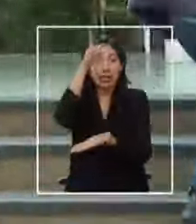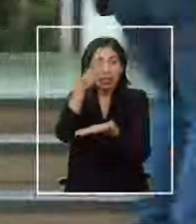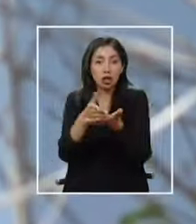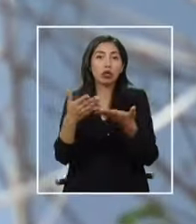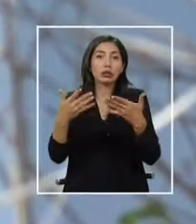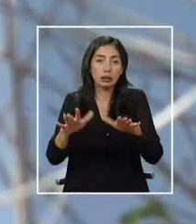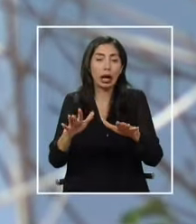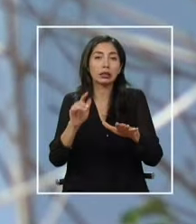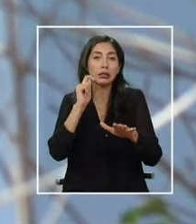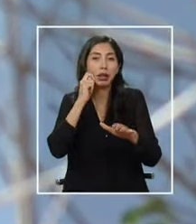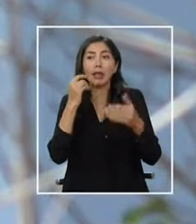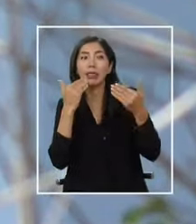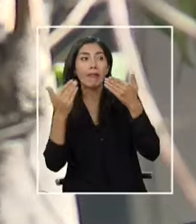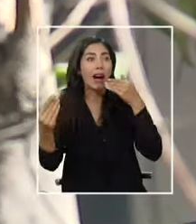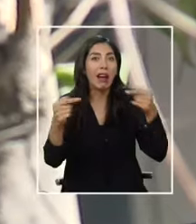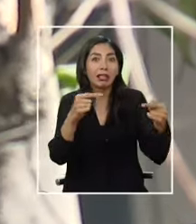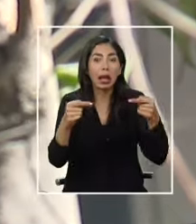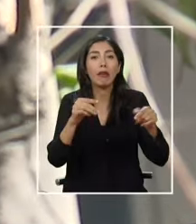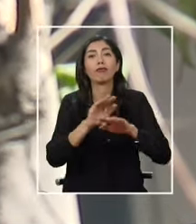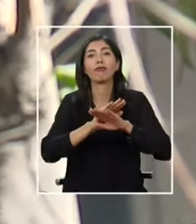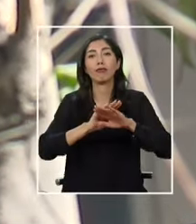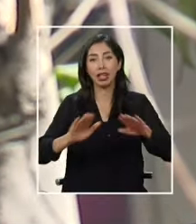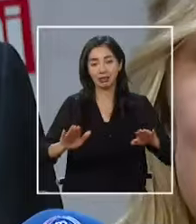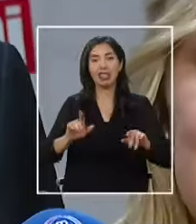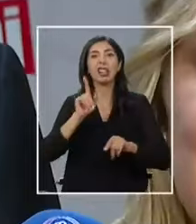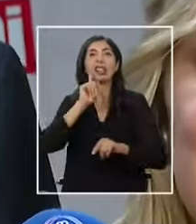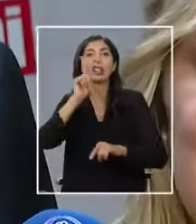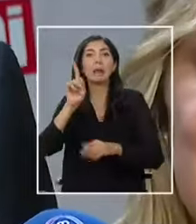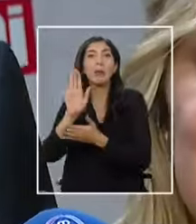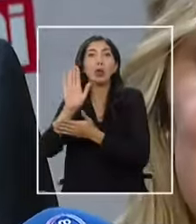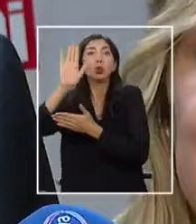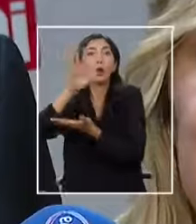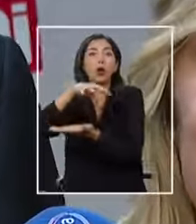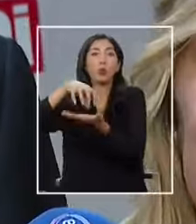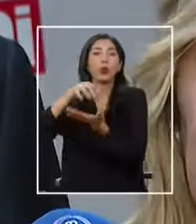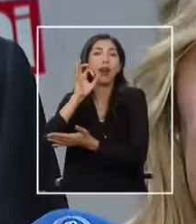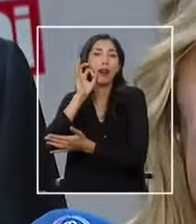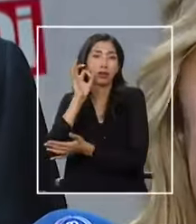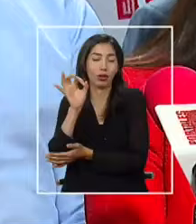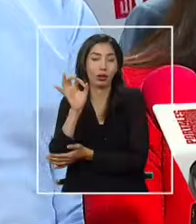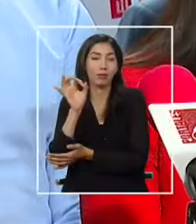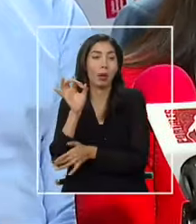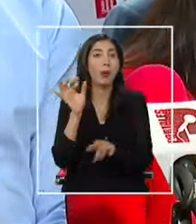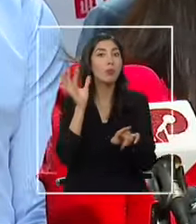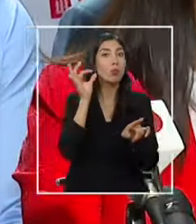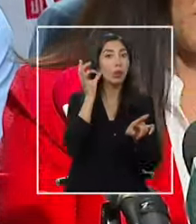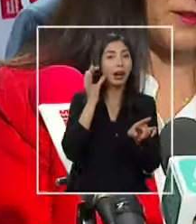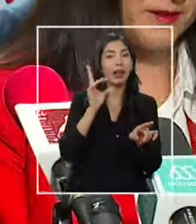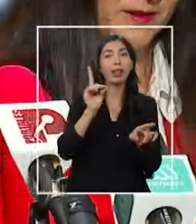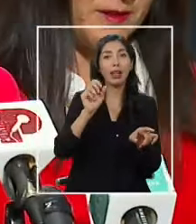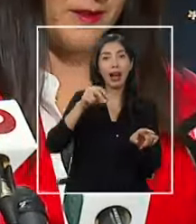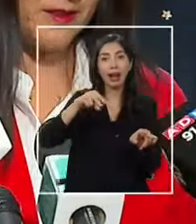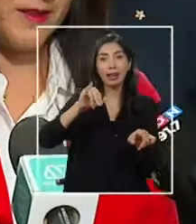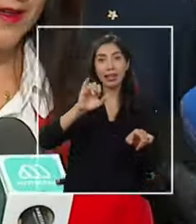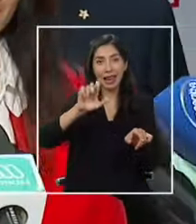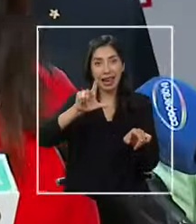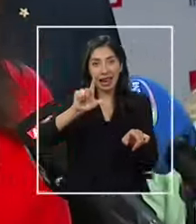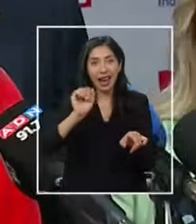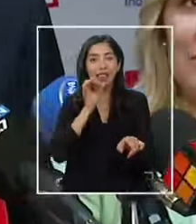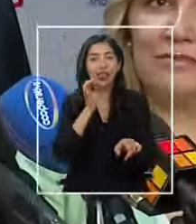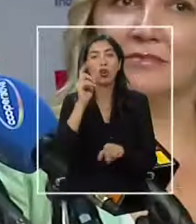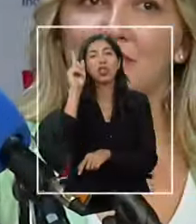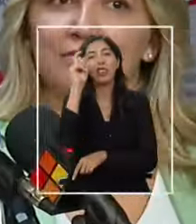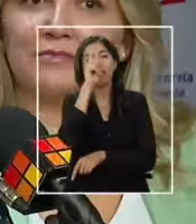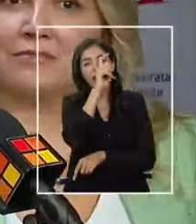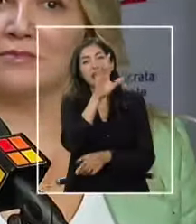largo debate que apunta al sillón municipal de Las Condes. Difícil y dolorosa determinación, dijo Daniela Peñalosa, porque ante los